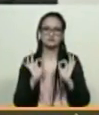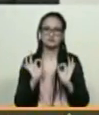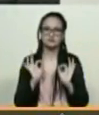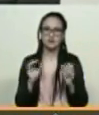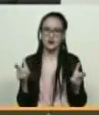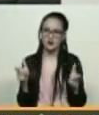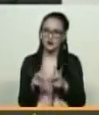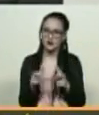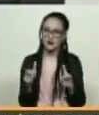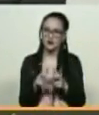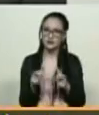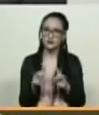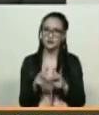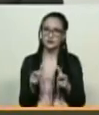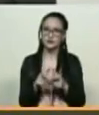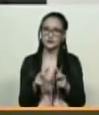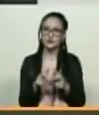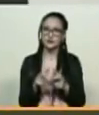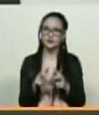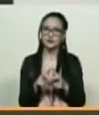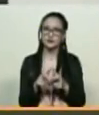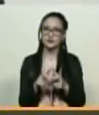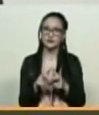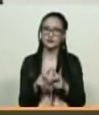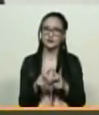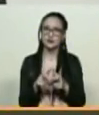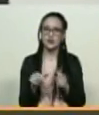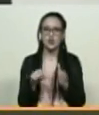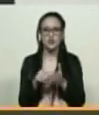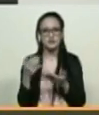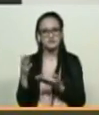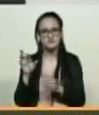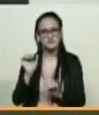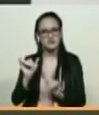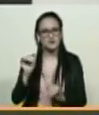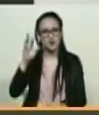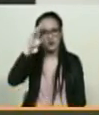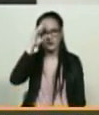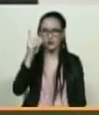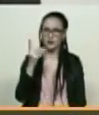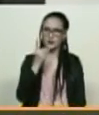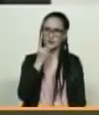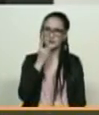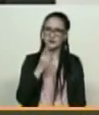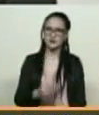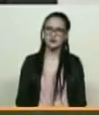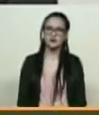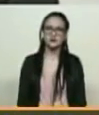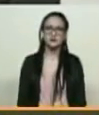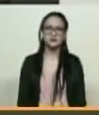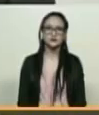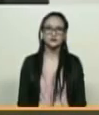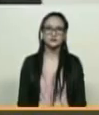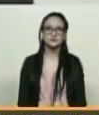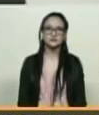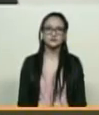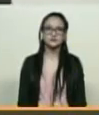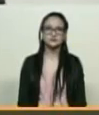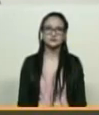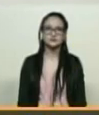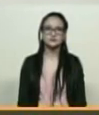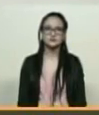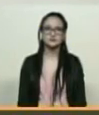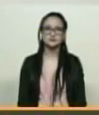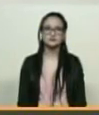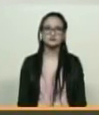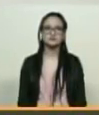reuniones que se realizaron en Santo Domingo, en República Dominicana, que incluye no